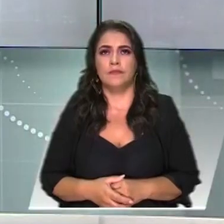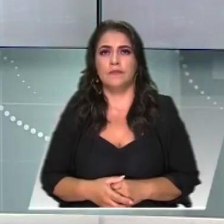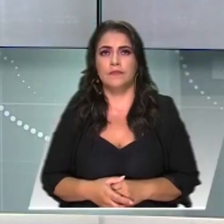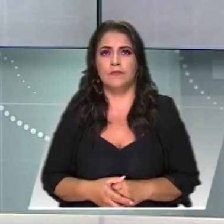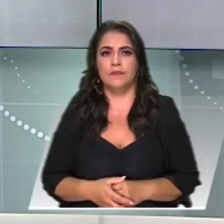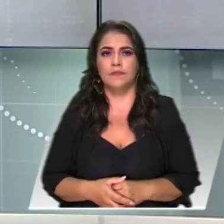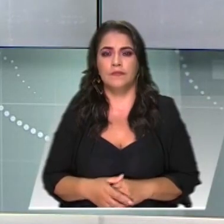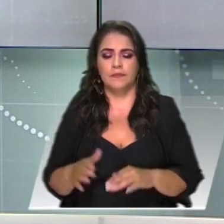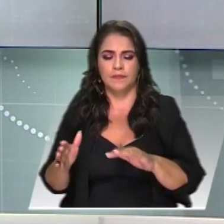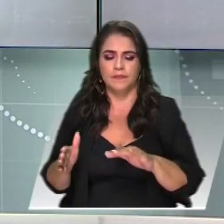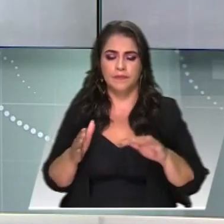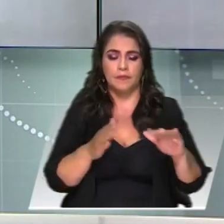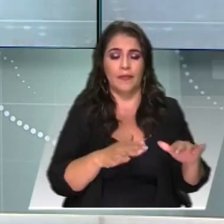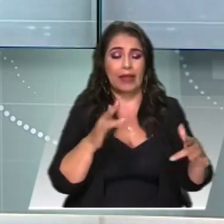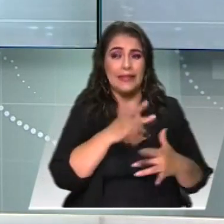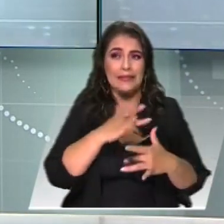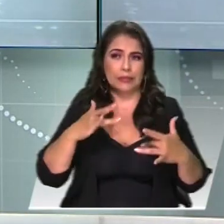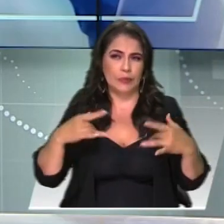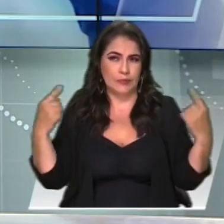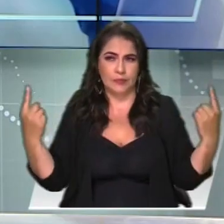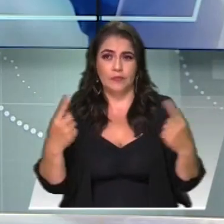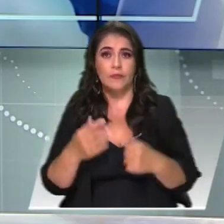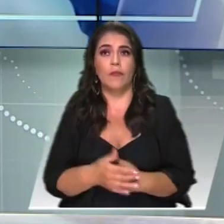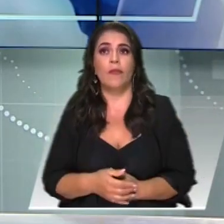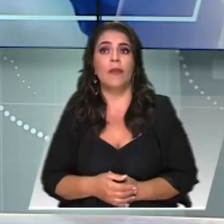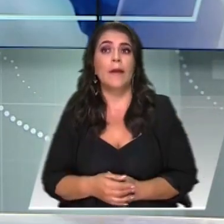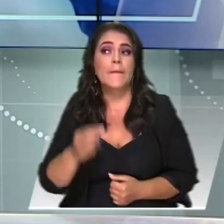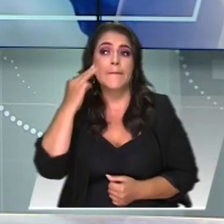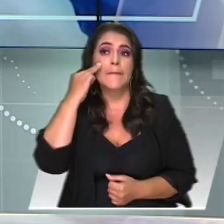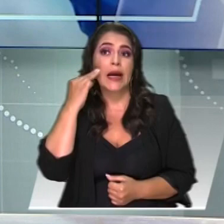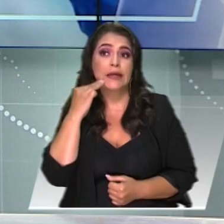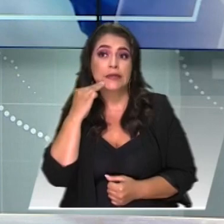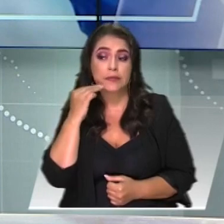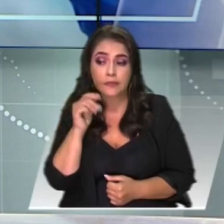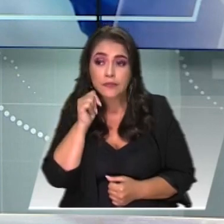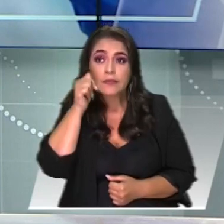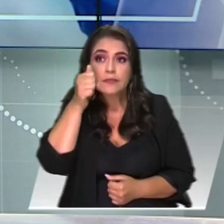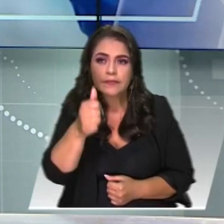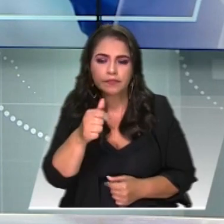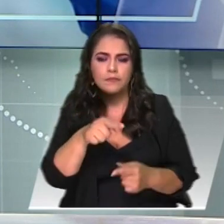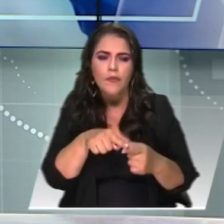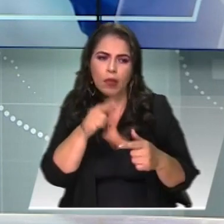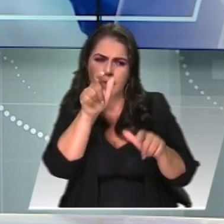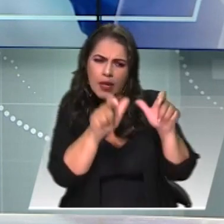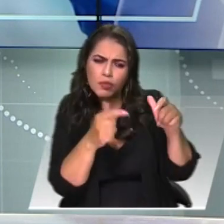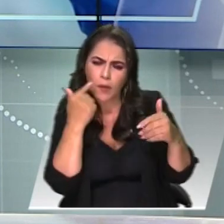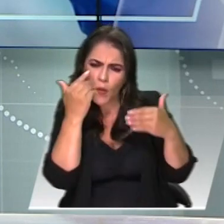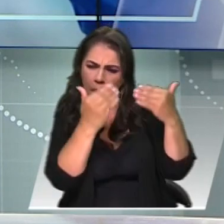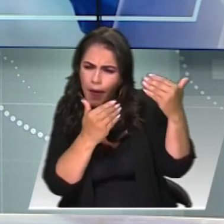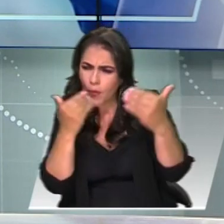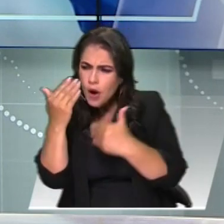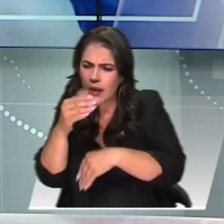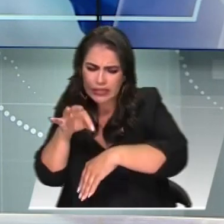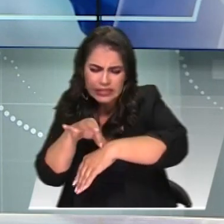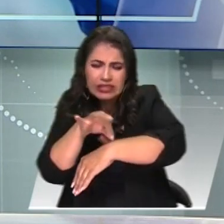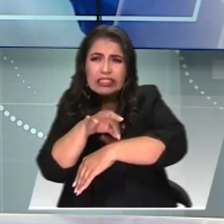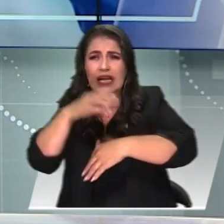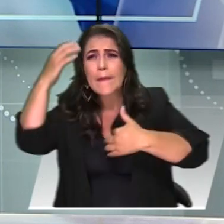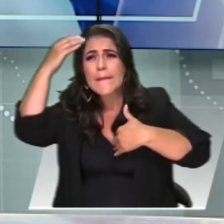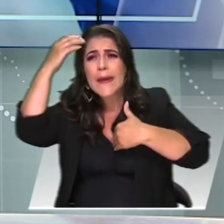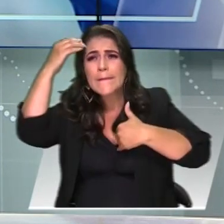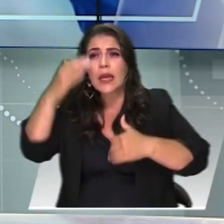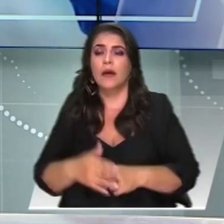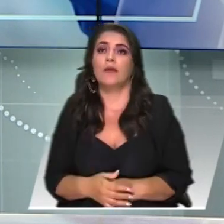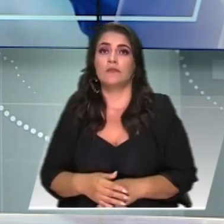en asuntos de salud pública desde este martes en Antioquia se procesarán las muestras para detectar la viruela del mono antes era necesario